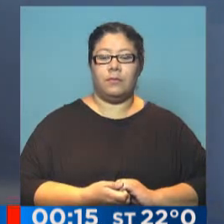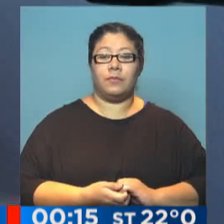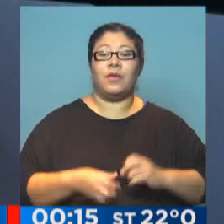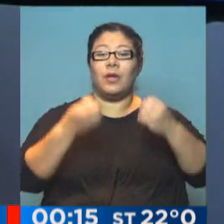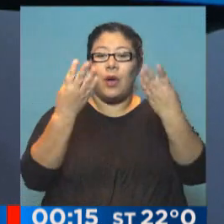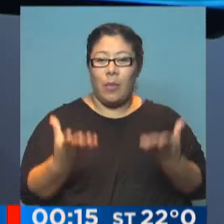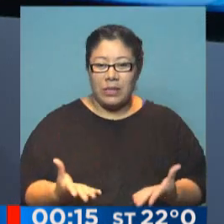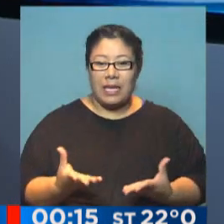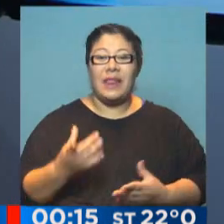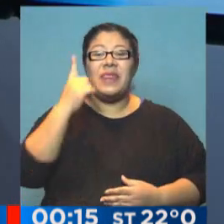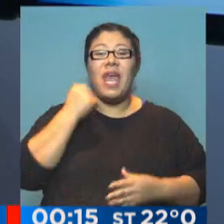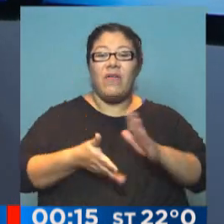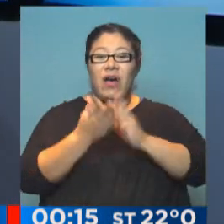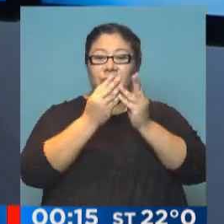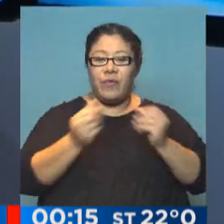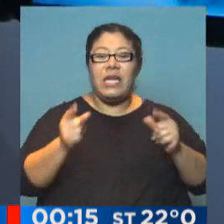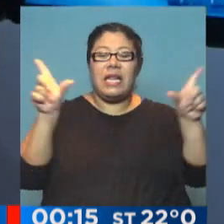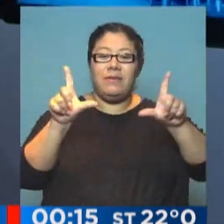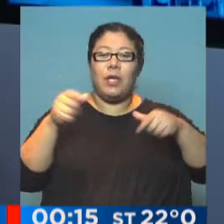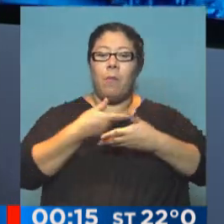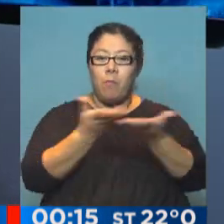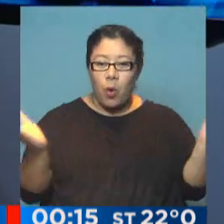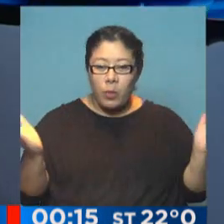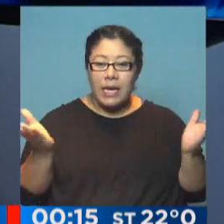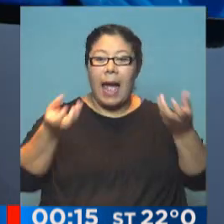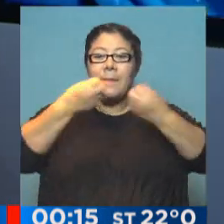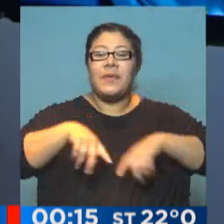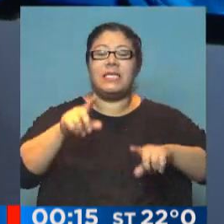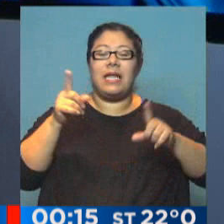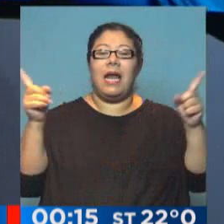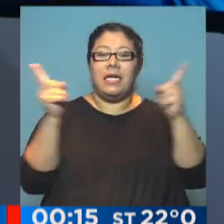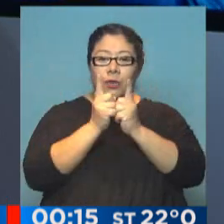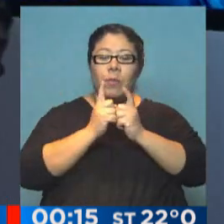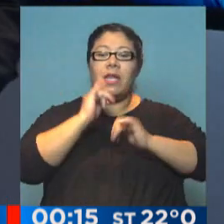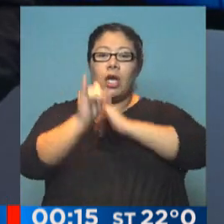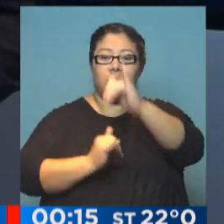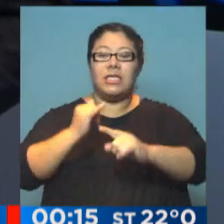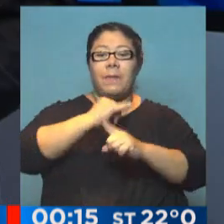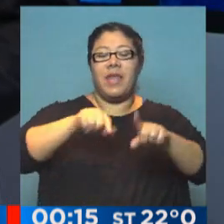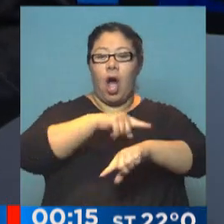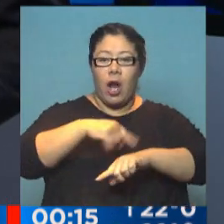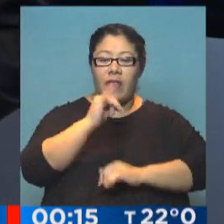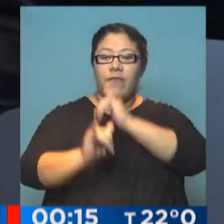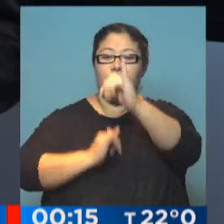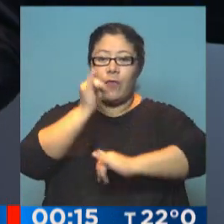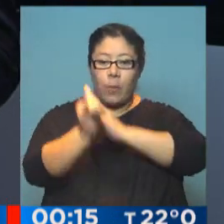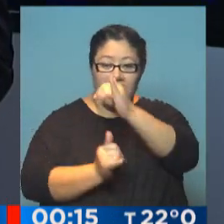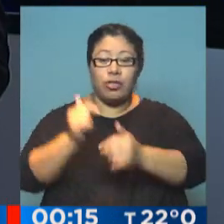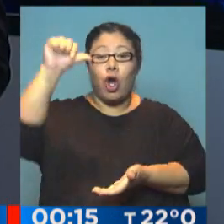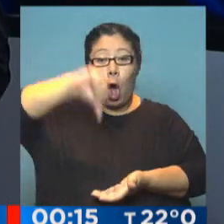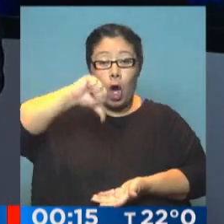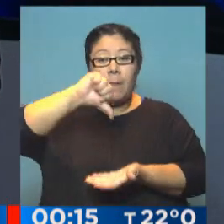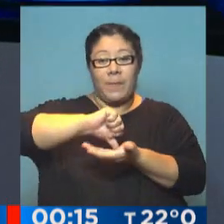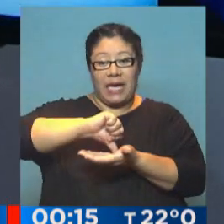Hola, ¿cómo les va? Termina el día y por la pantalla de la TV pública comenzamos con nuestro resumen de noticias. En media hora compartimos nuestra mirada de lo que pasó hoy en el